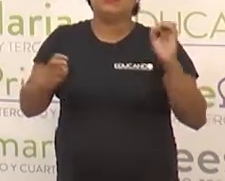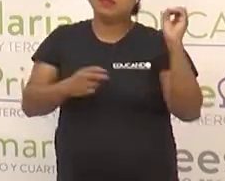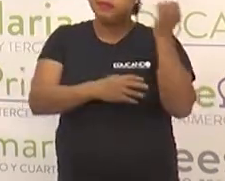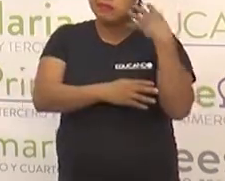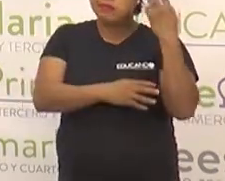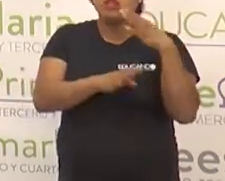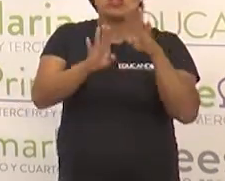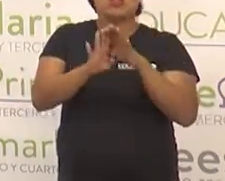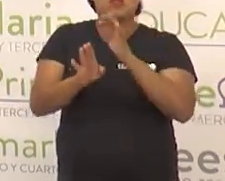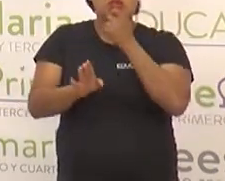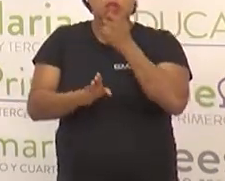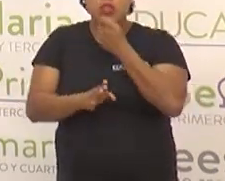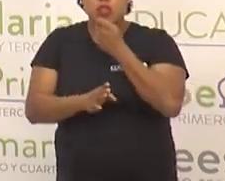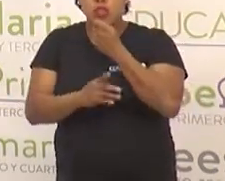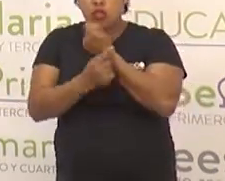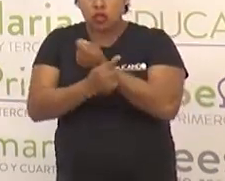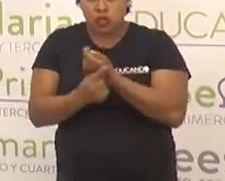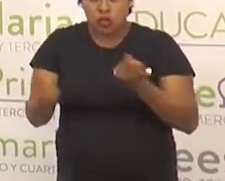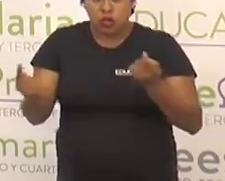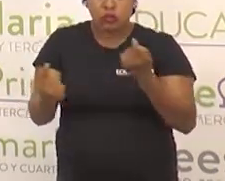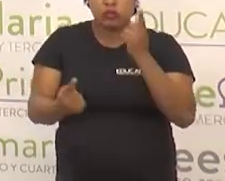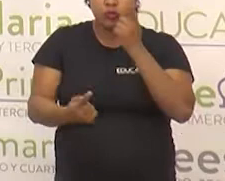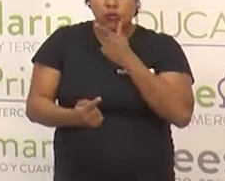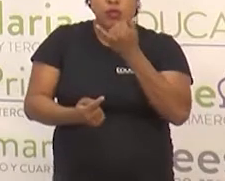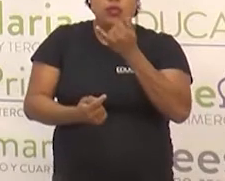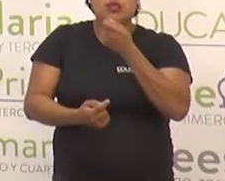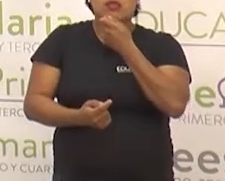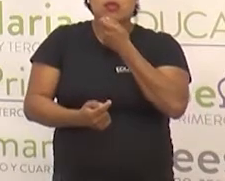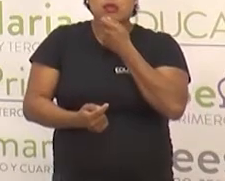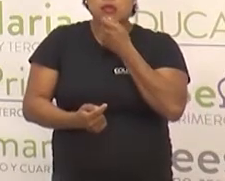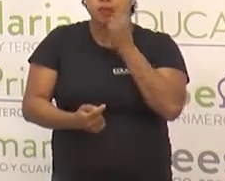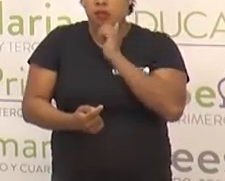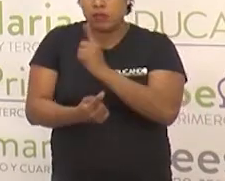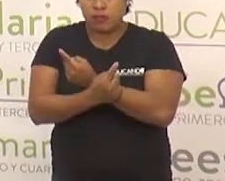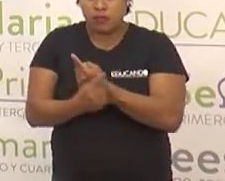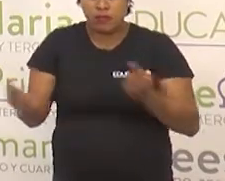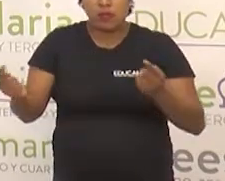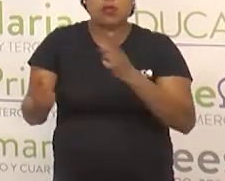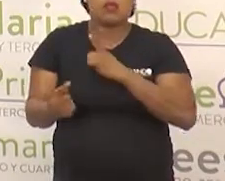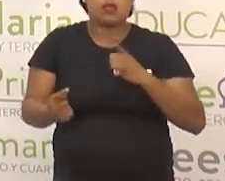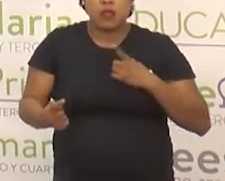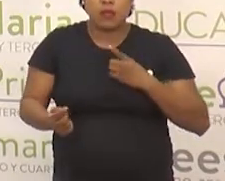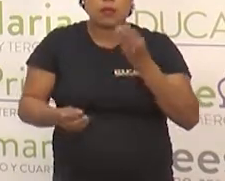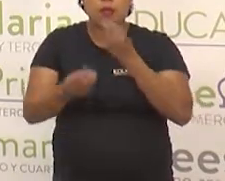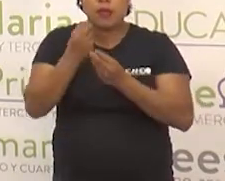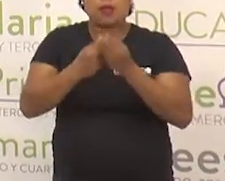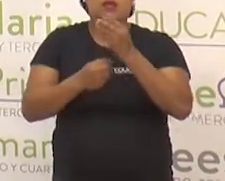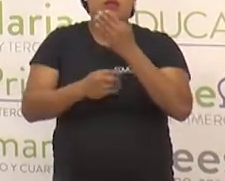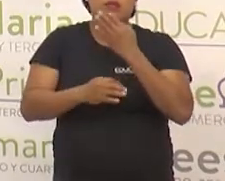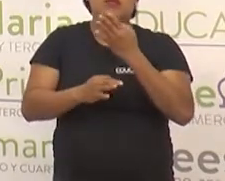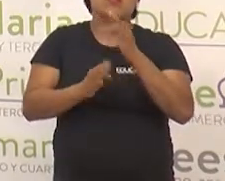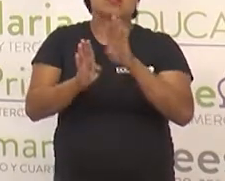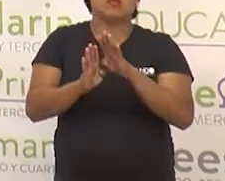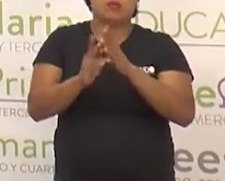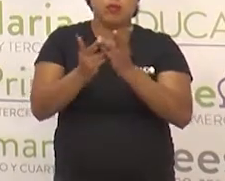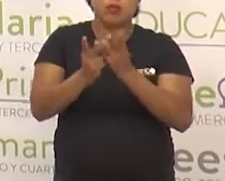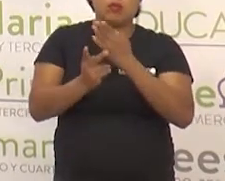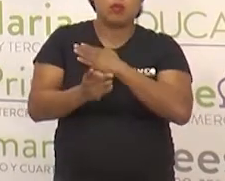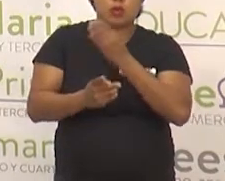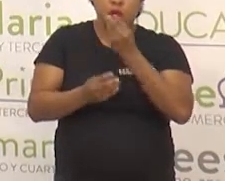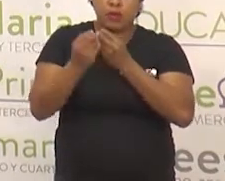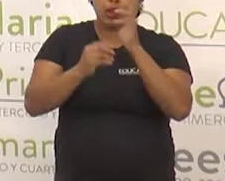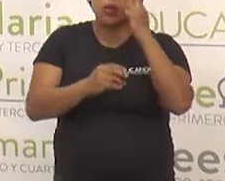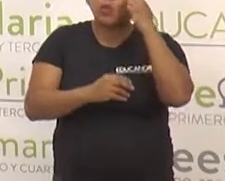Los niños y niñas deben de alimentarse de acuerdo al plato del buen comer. Recuerda